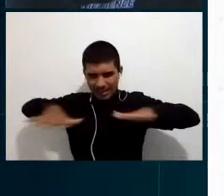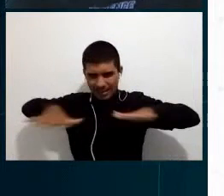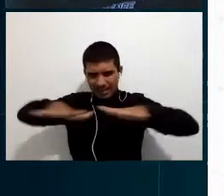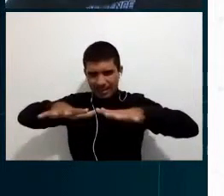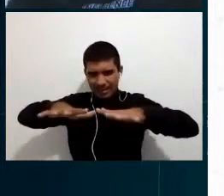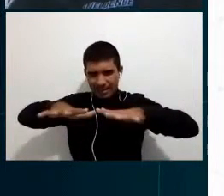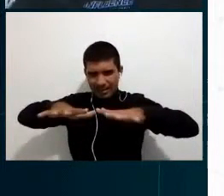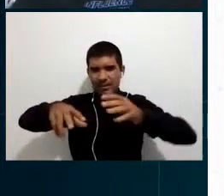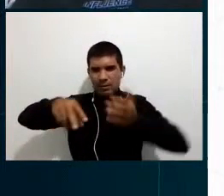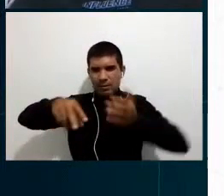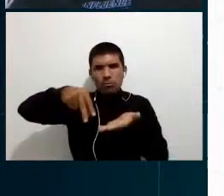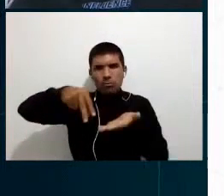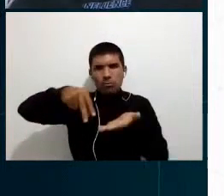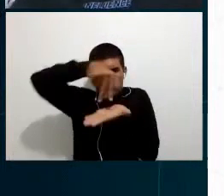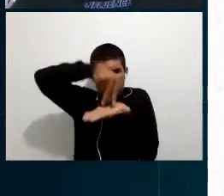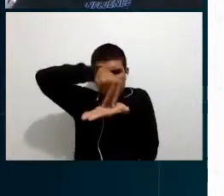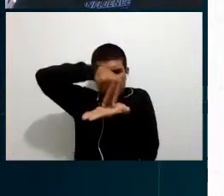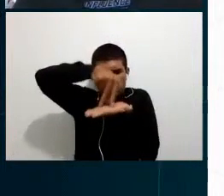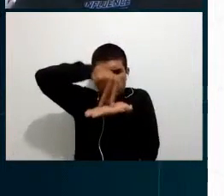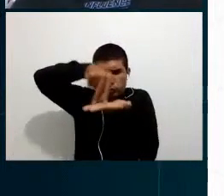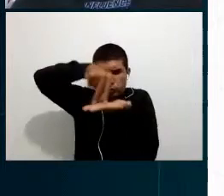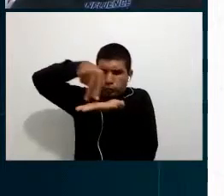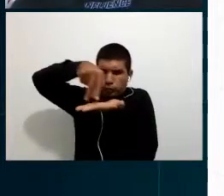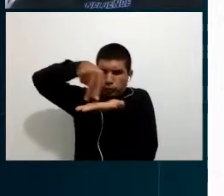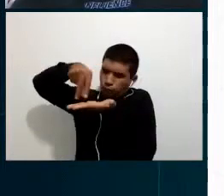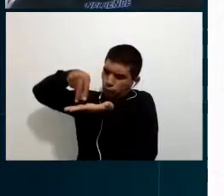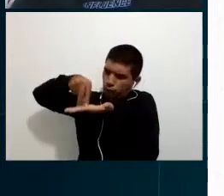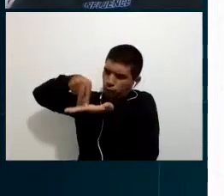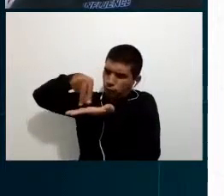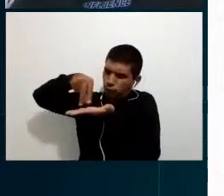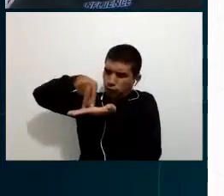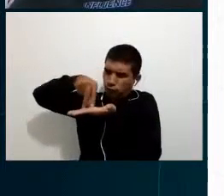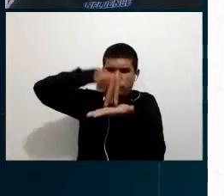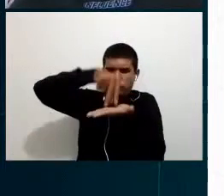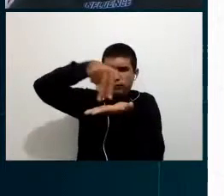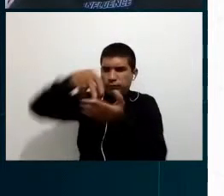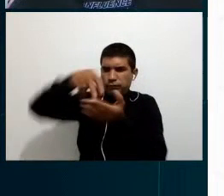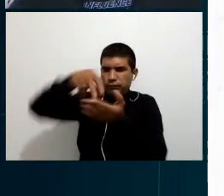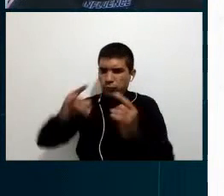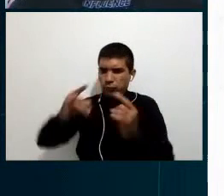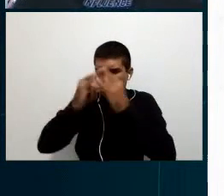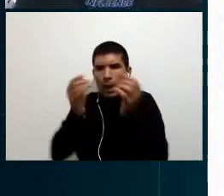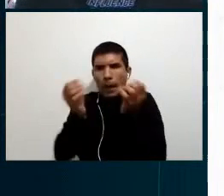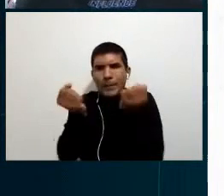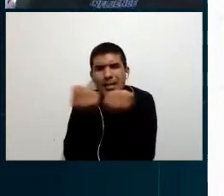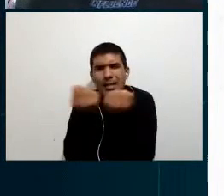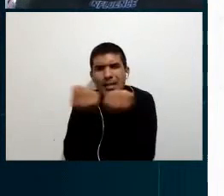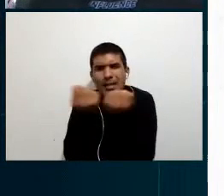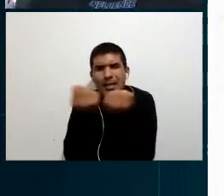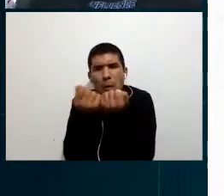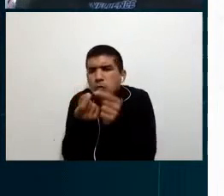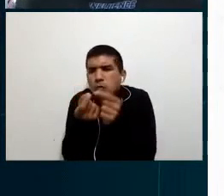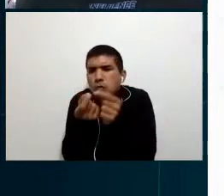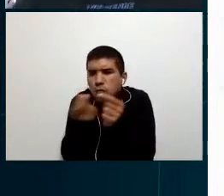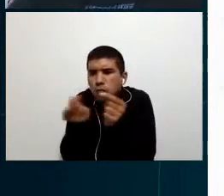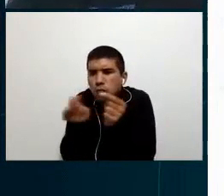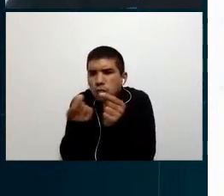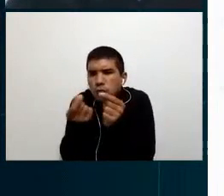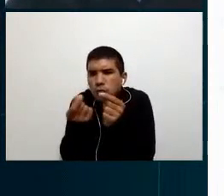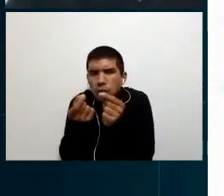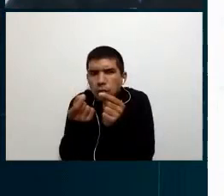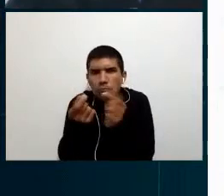Entonces, con relación a esto, pues nosotros estudiamos desde la Unidad de Estudios y Asimilación Tecnológica, se vienen